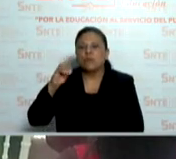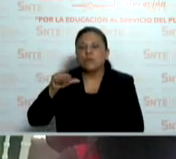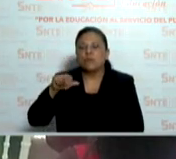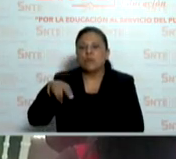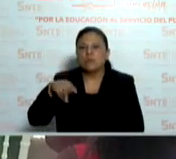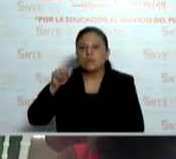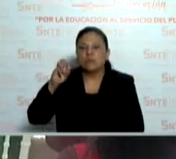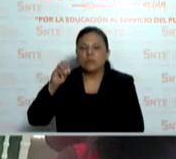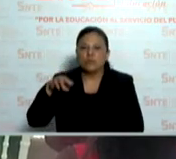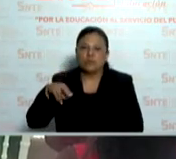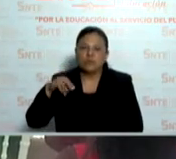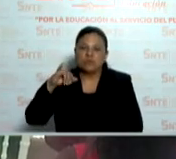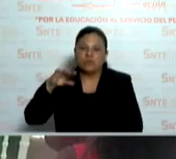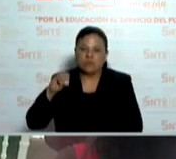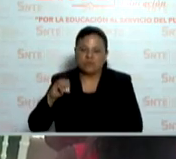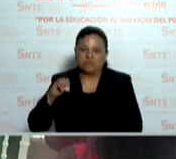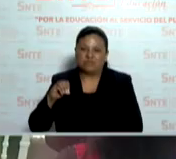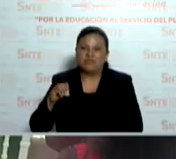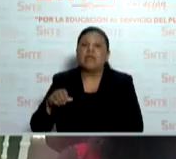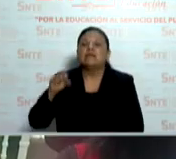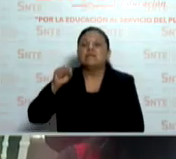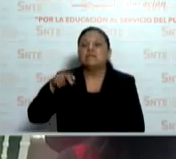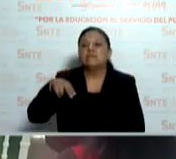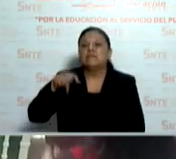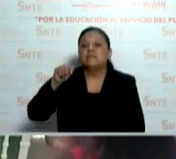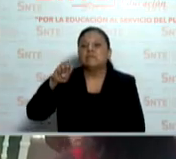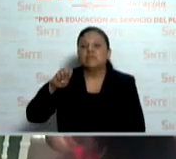la Ciudad de México.